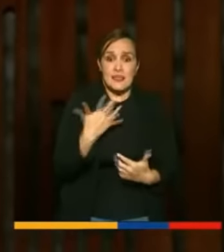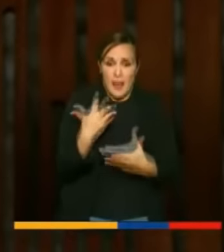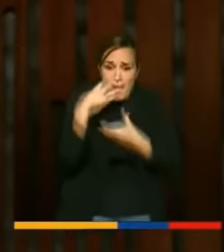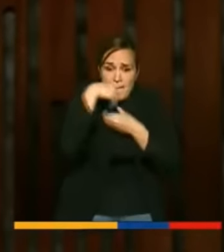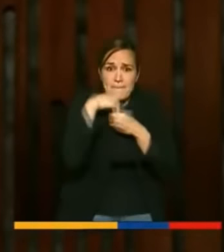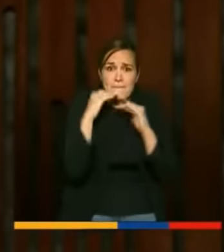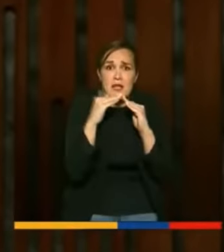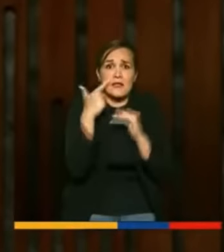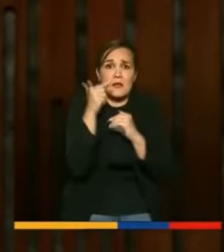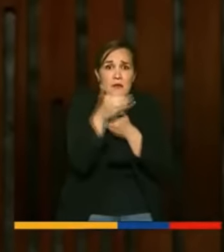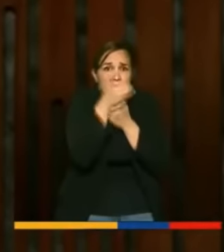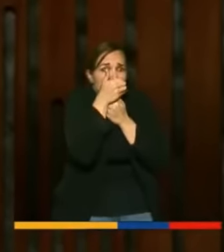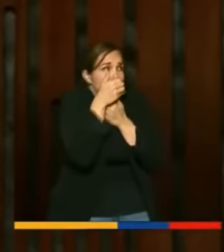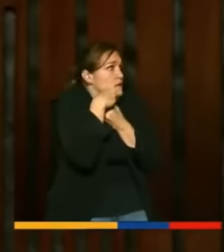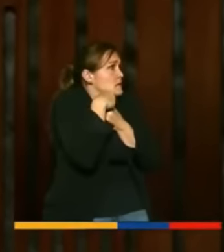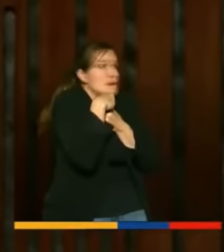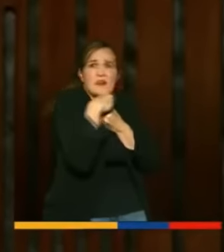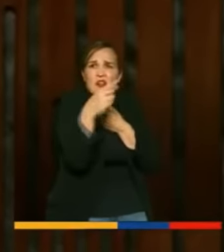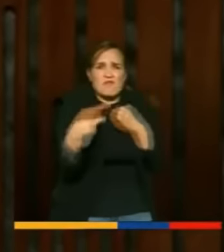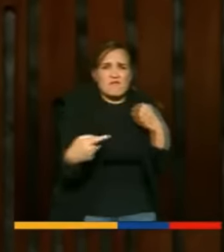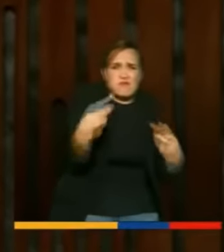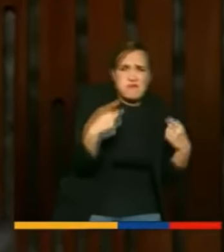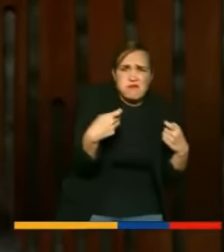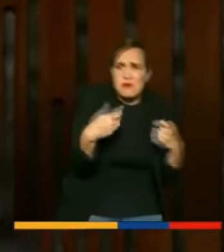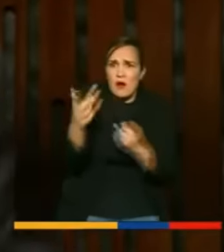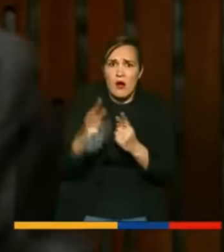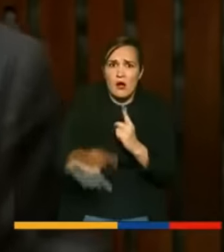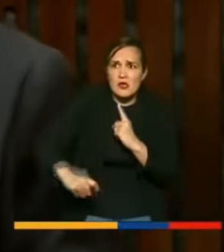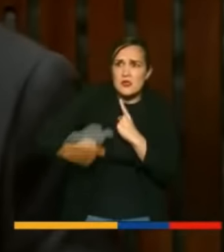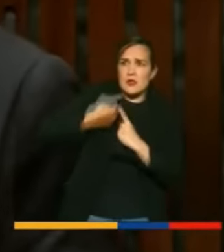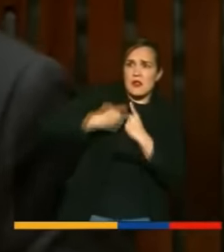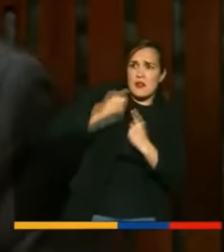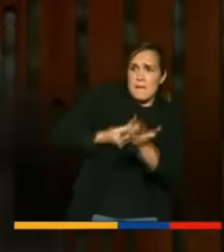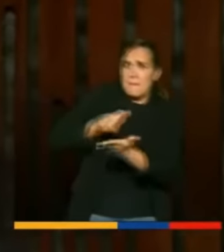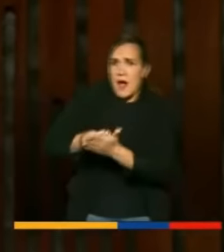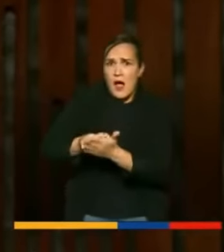casas, sitiados por el narcotráfico, con la extorsión disparada.